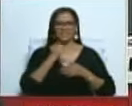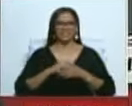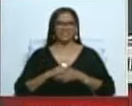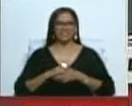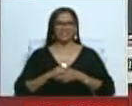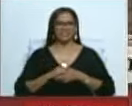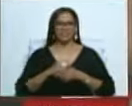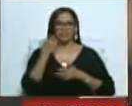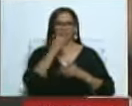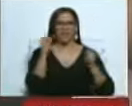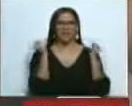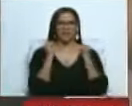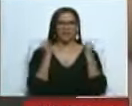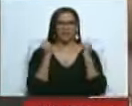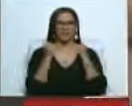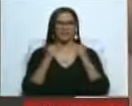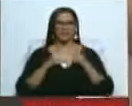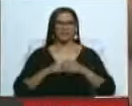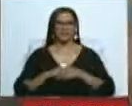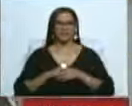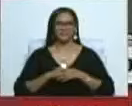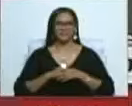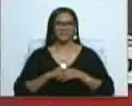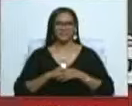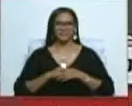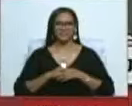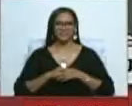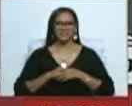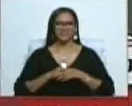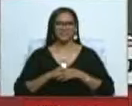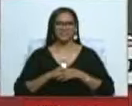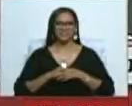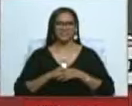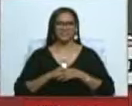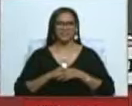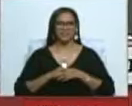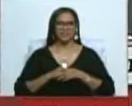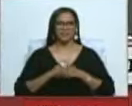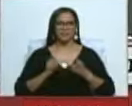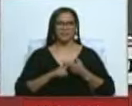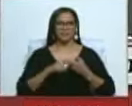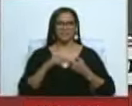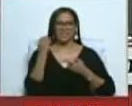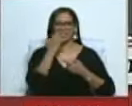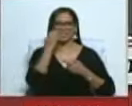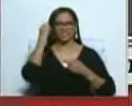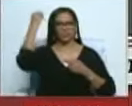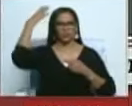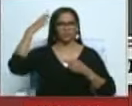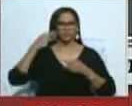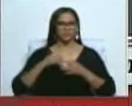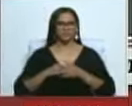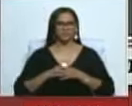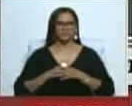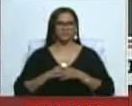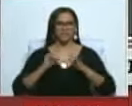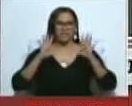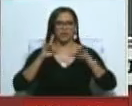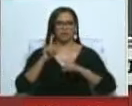Yo soy alérgico al frío, imagínate tú. Sí, ¿sí? Es alérgica al sol, imagínate. El 11 de abril